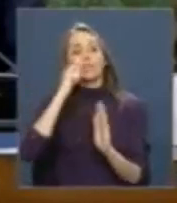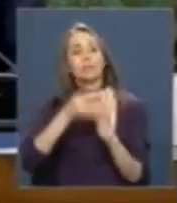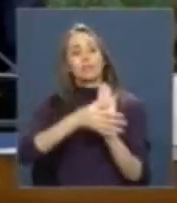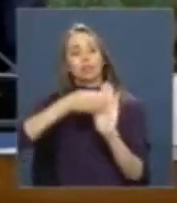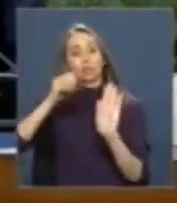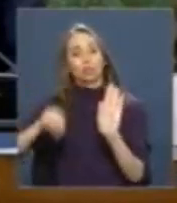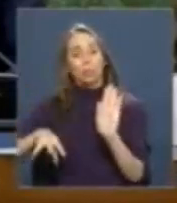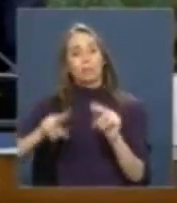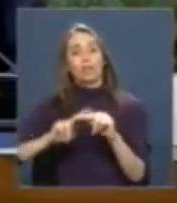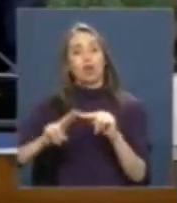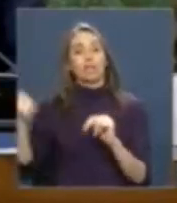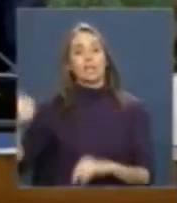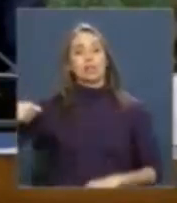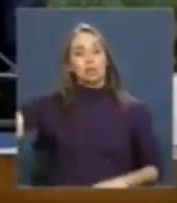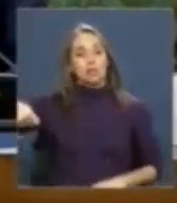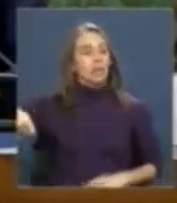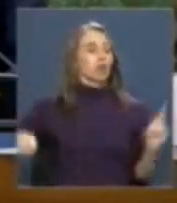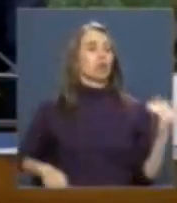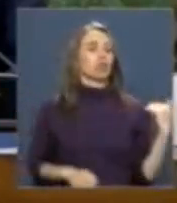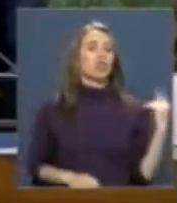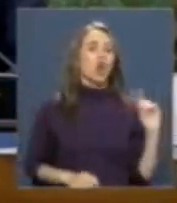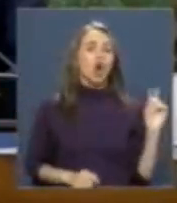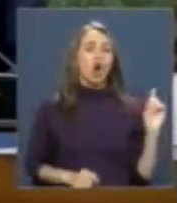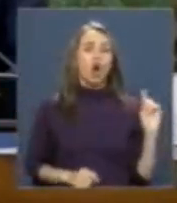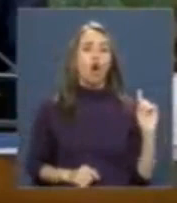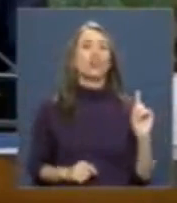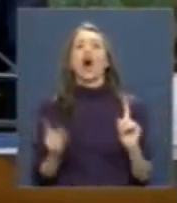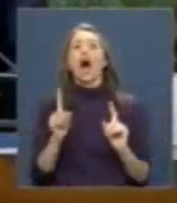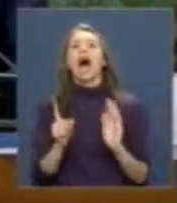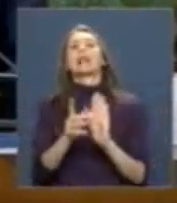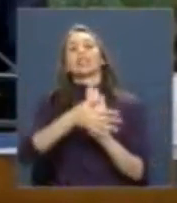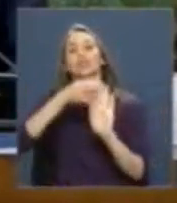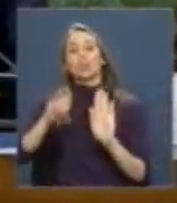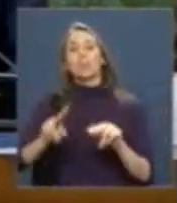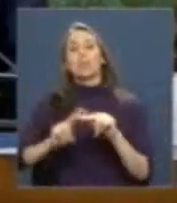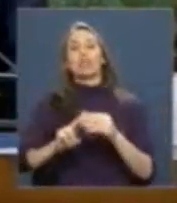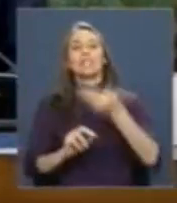hizo el senado el texto del texto de la cámara